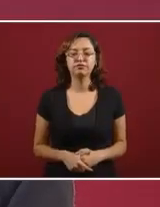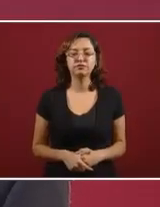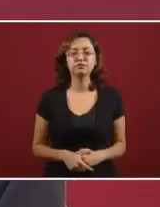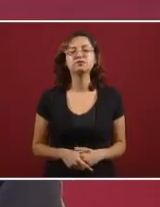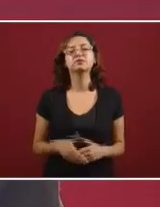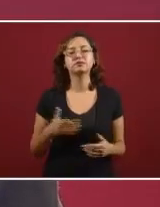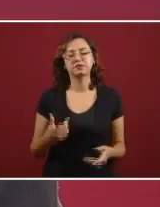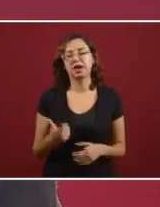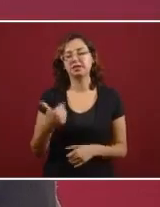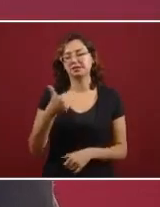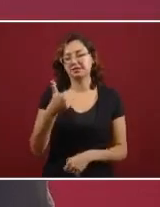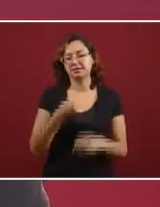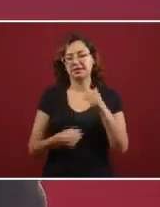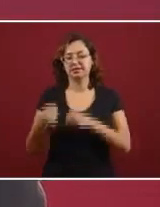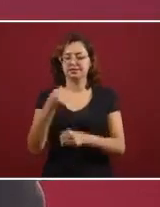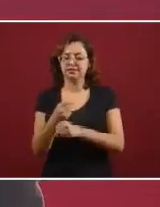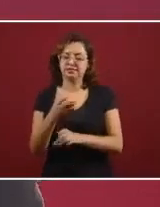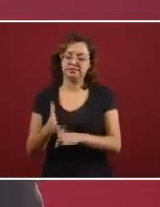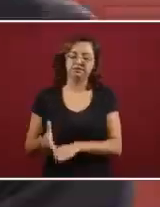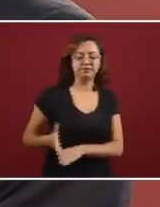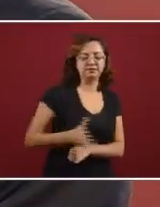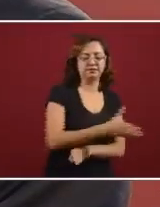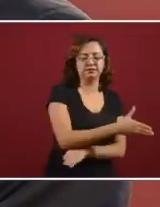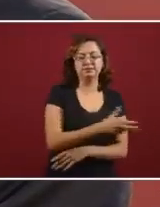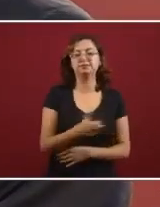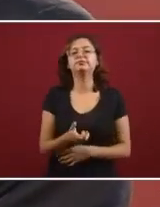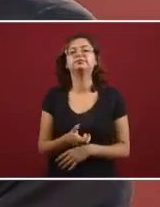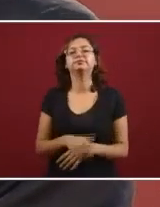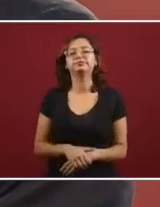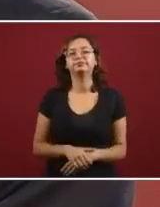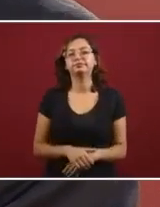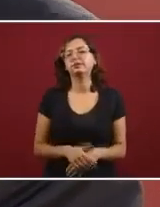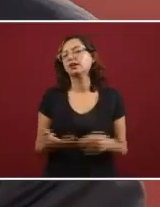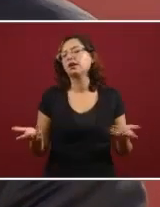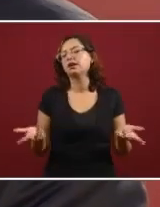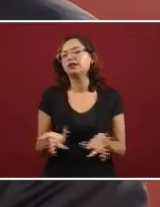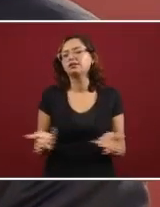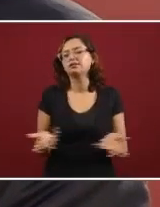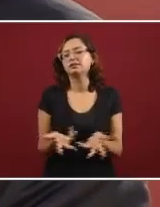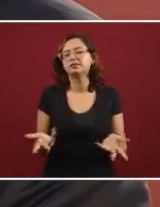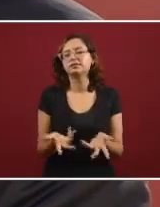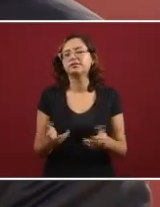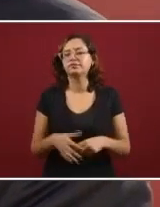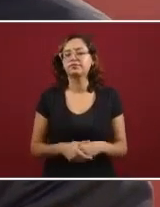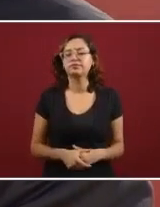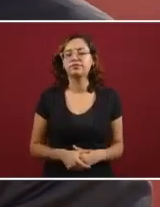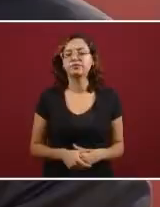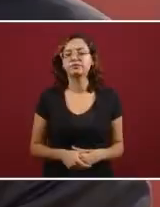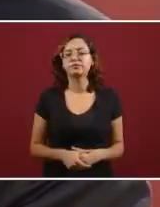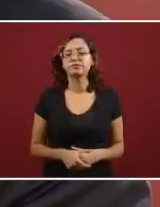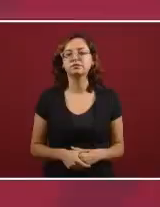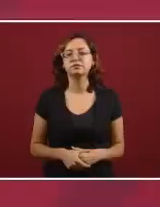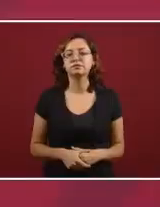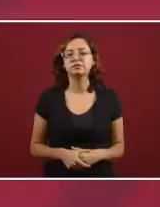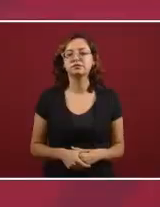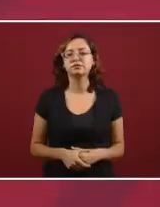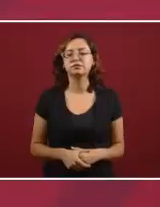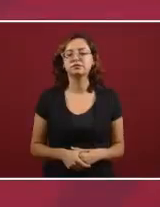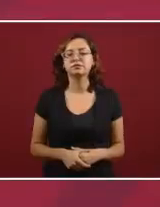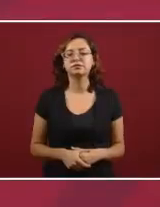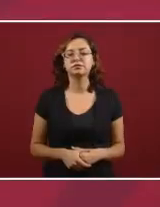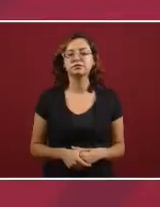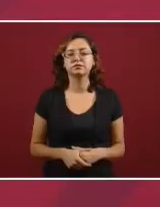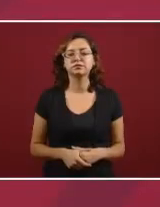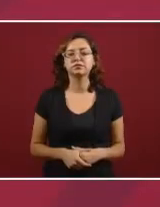sexenio pasado? Cerraron de manera deliberada el aeropuerto